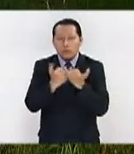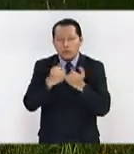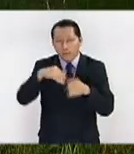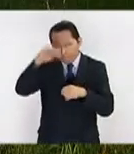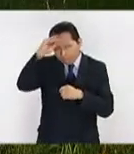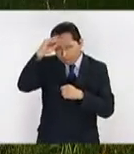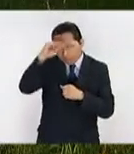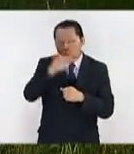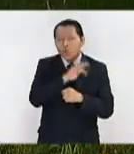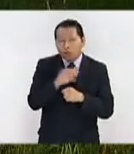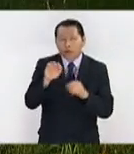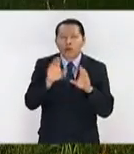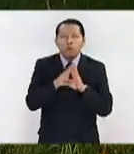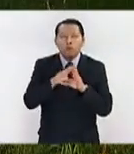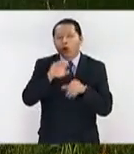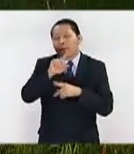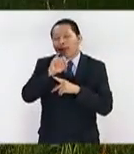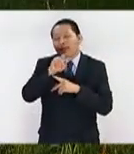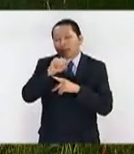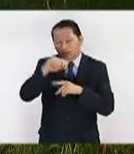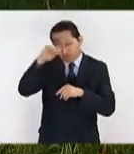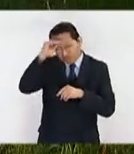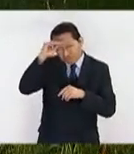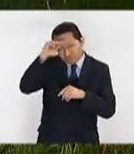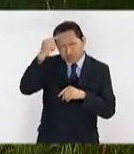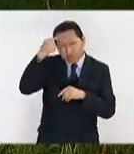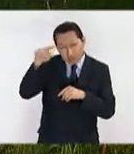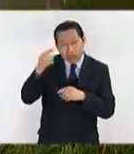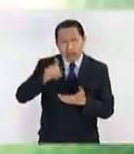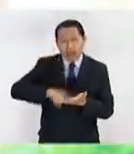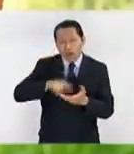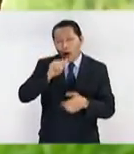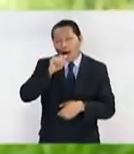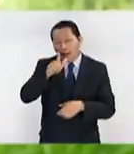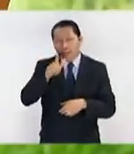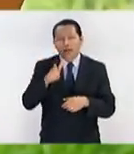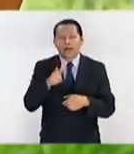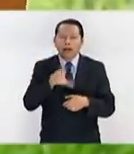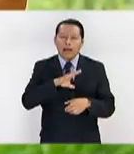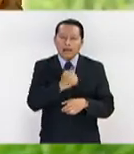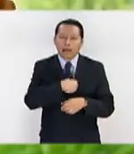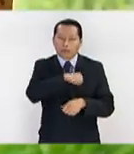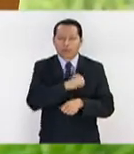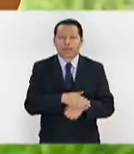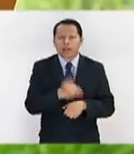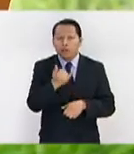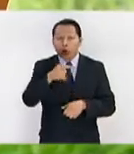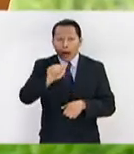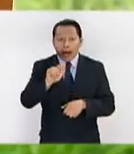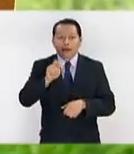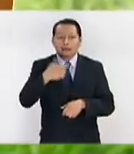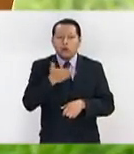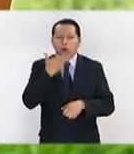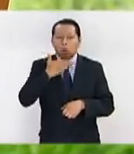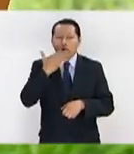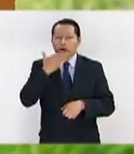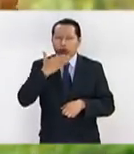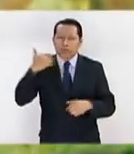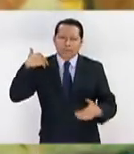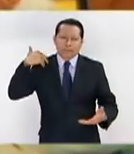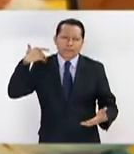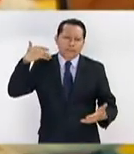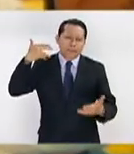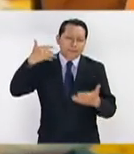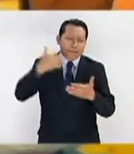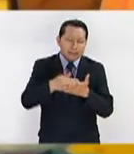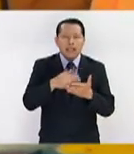meditación para sanar nuestra alma. Tenemos también sesiones de yoga. Kundalini Yoga es una práctica milenaria en la que a través de